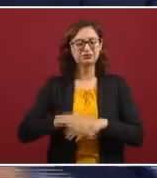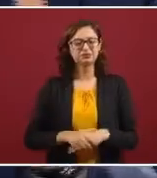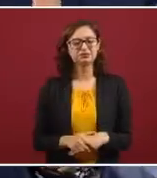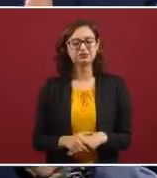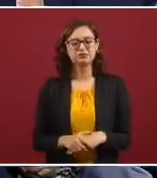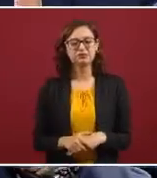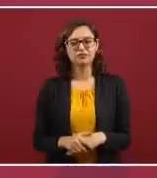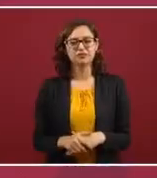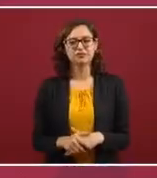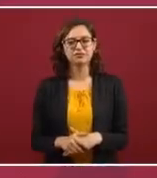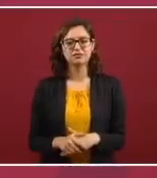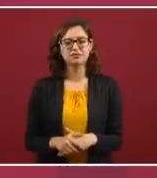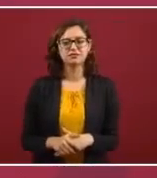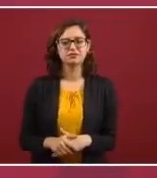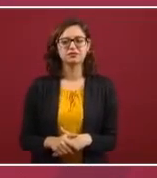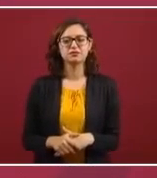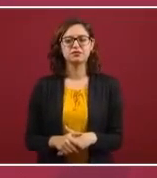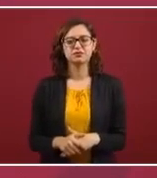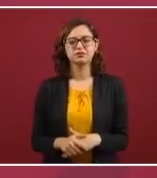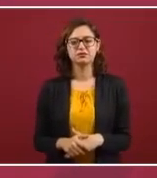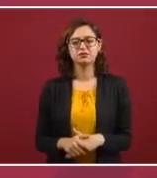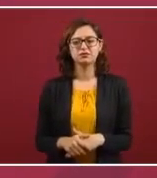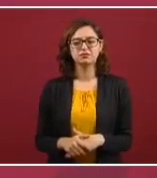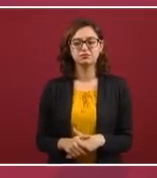que son